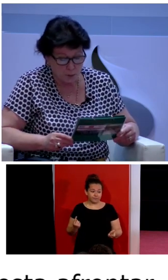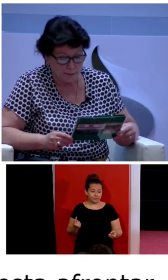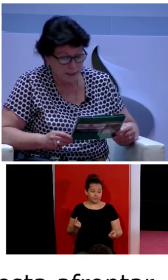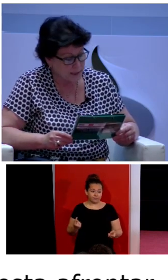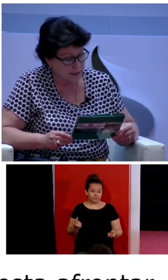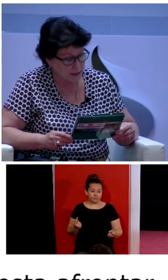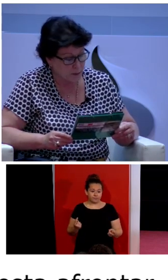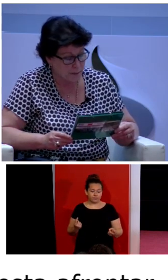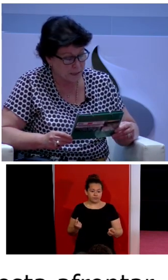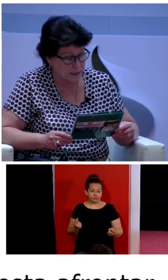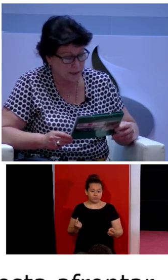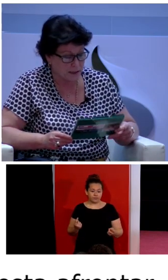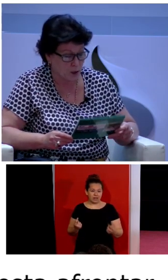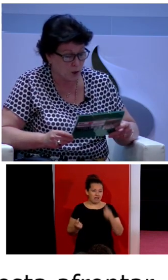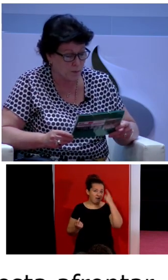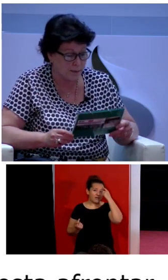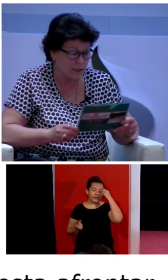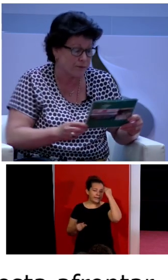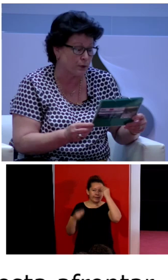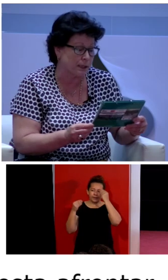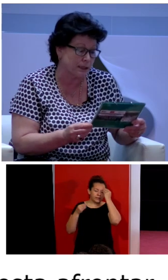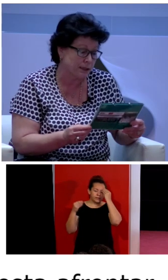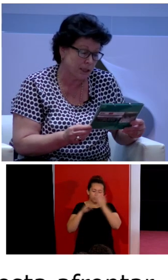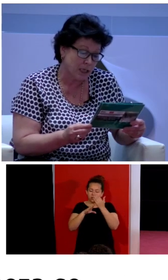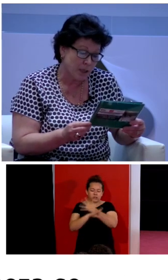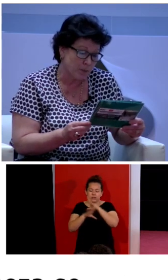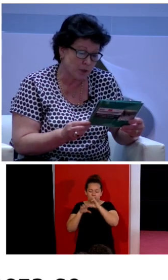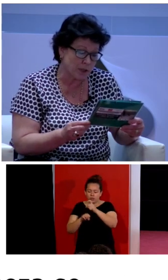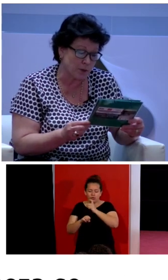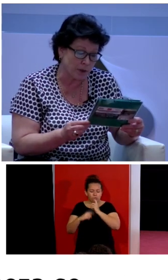que tu cabeza se anticipe a pensar cómo vas a afrontar